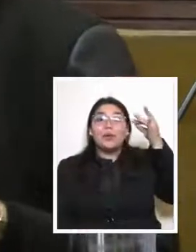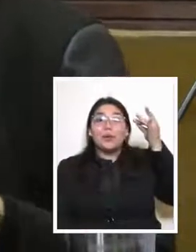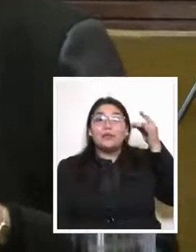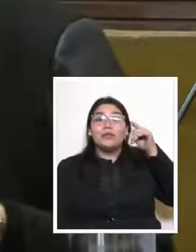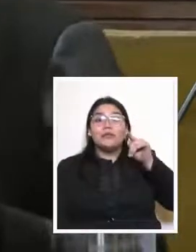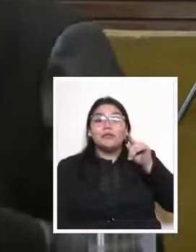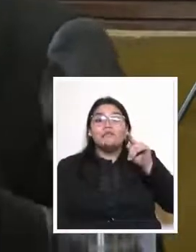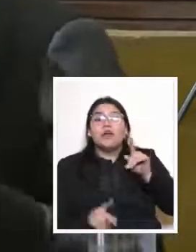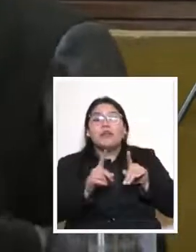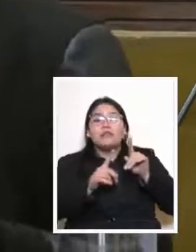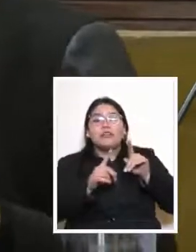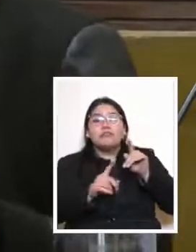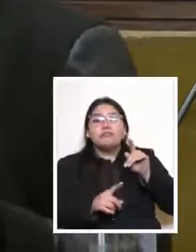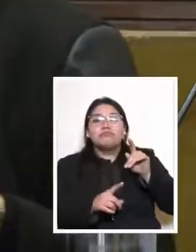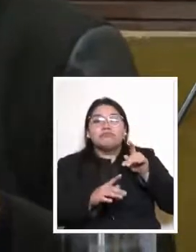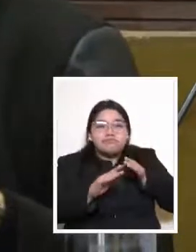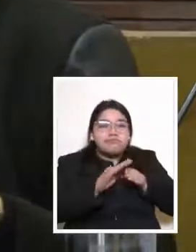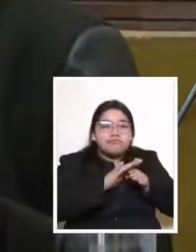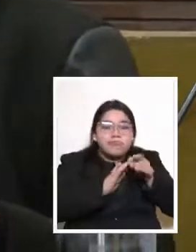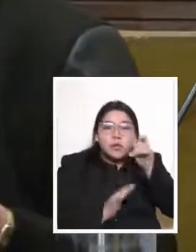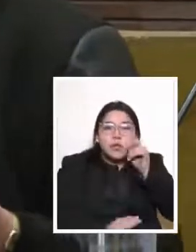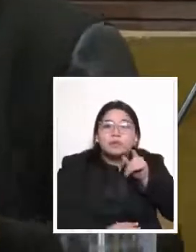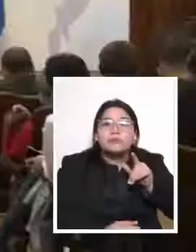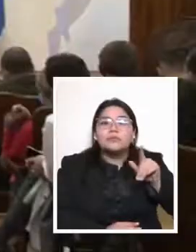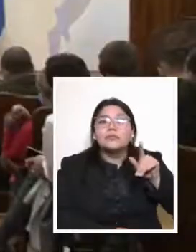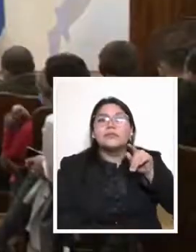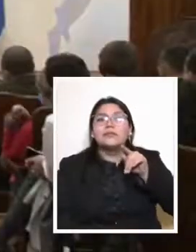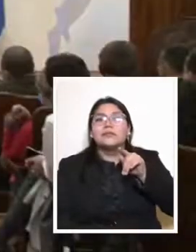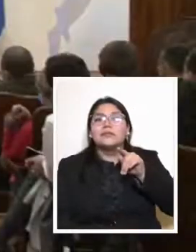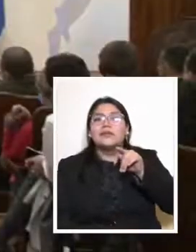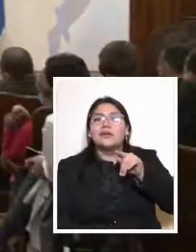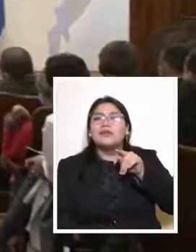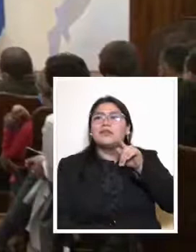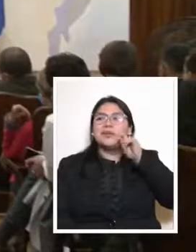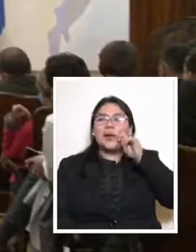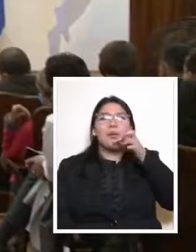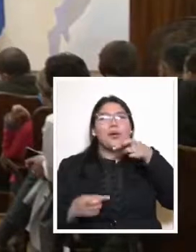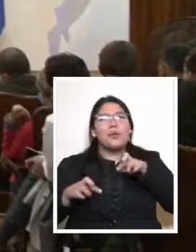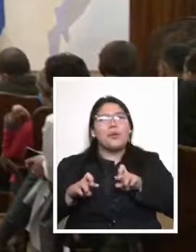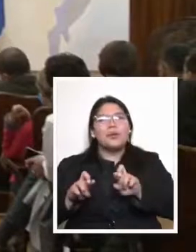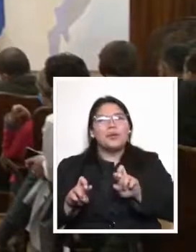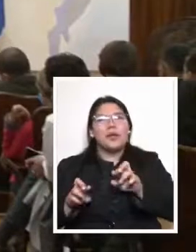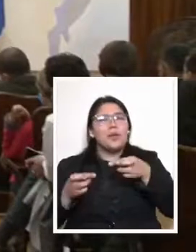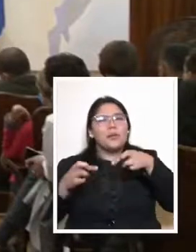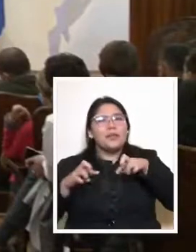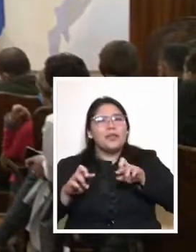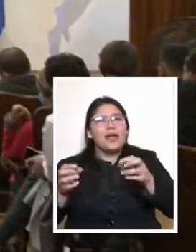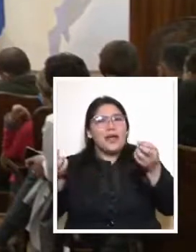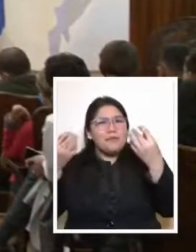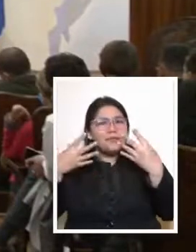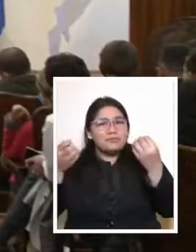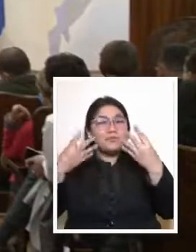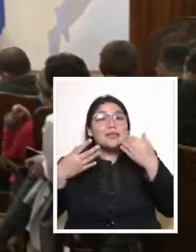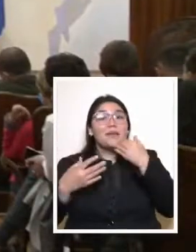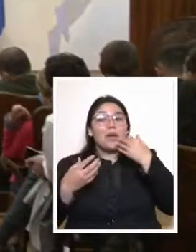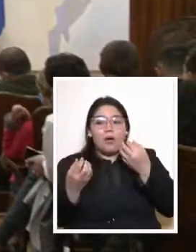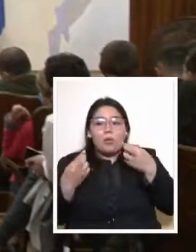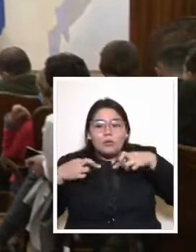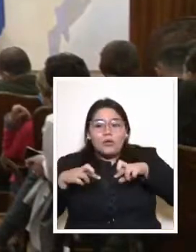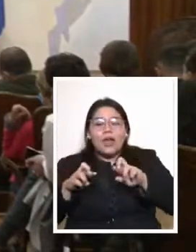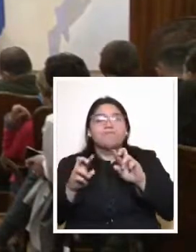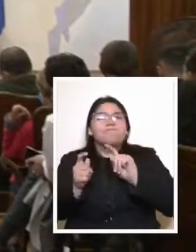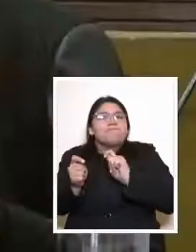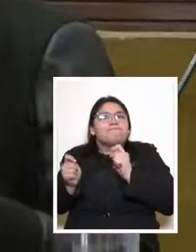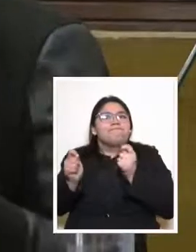teníamos que entender como jóvenes que esto es una oportunidad. Esto es una oportunidad de formación y de transformación